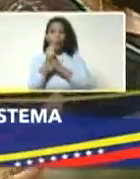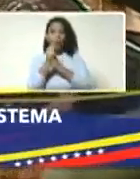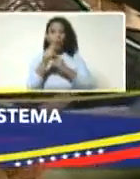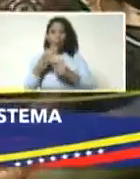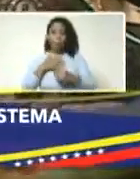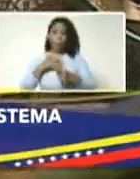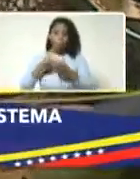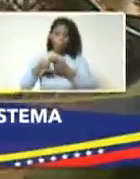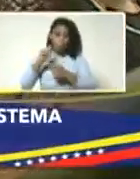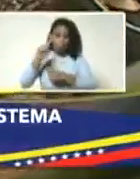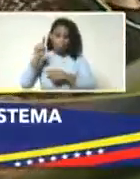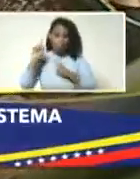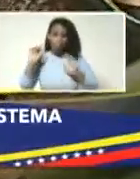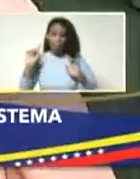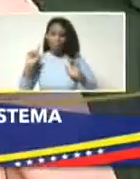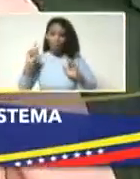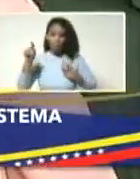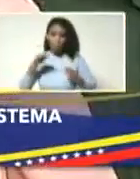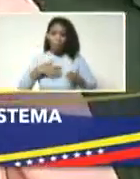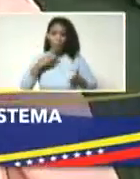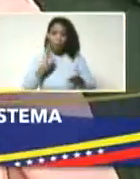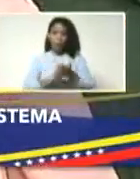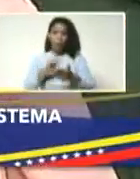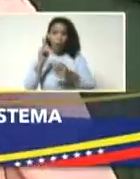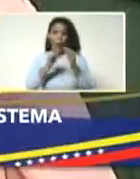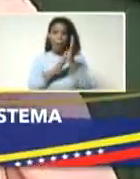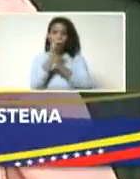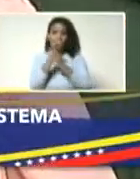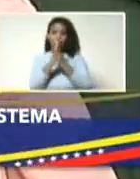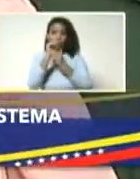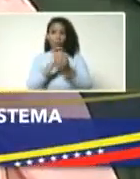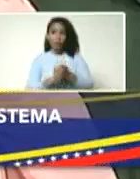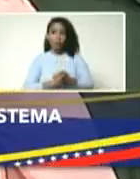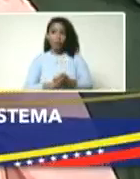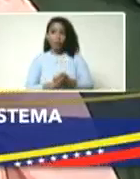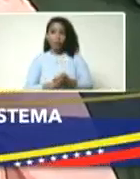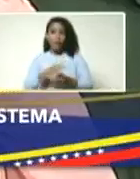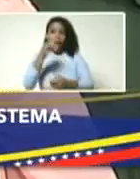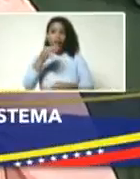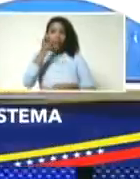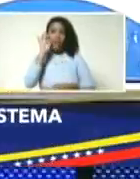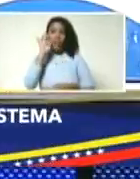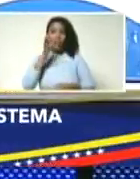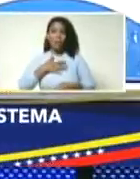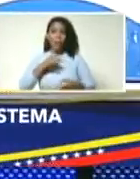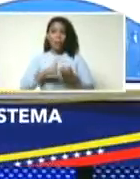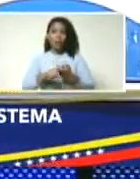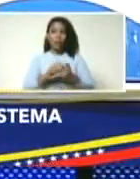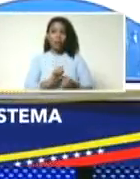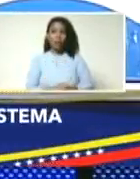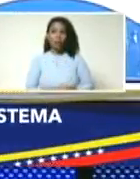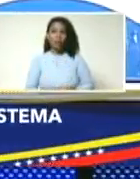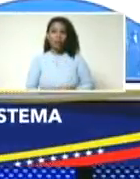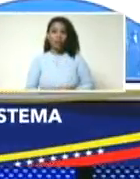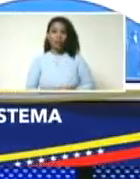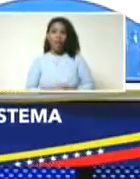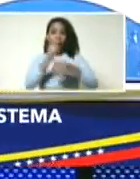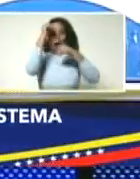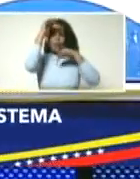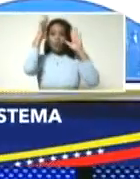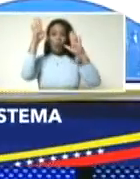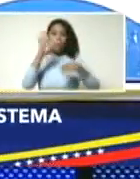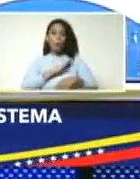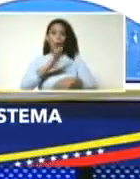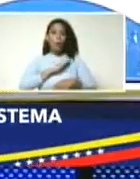Silita. Silita pudiera montar un emprendimiento. El café de Silita, atendido por